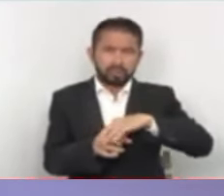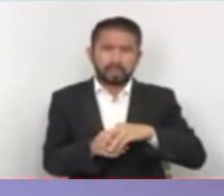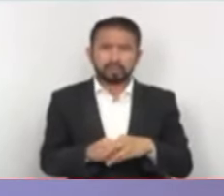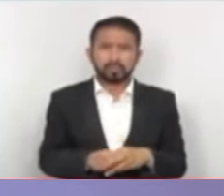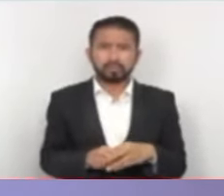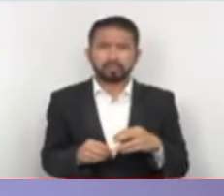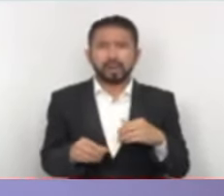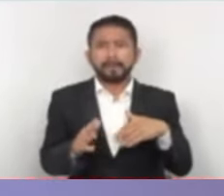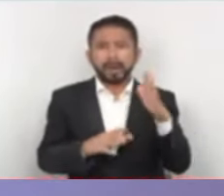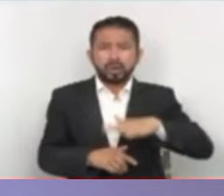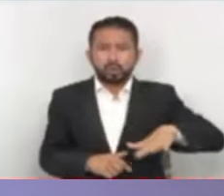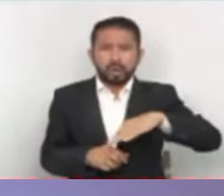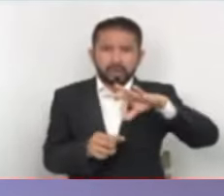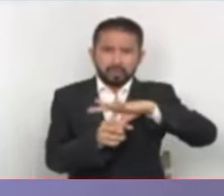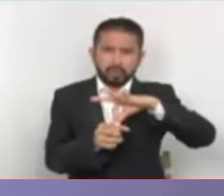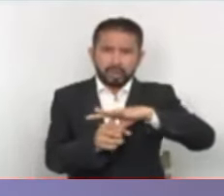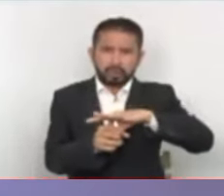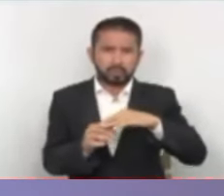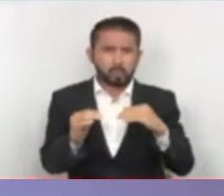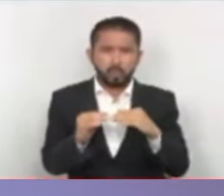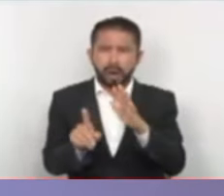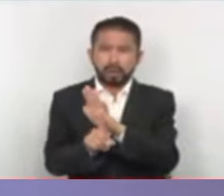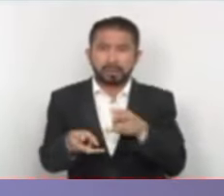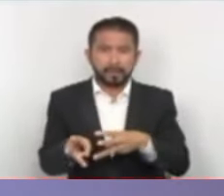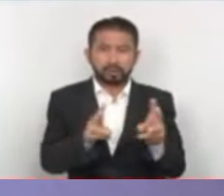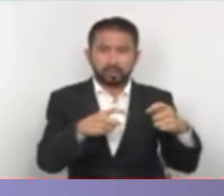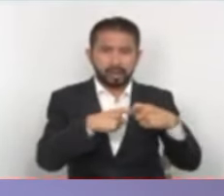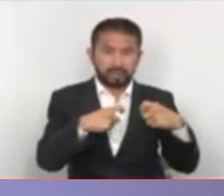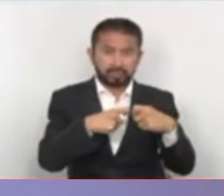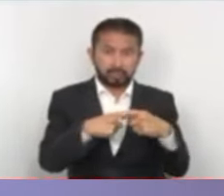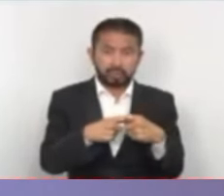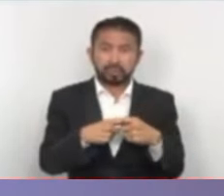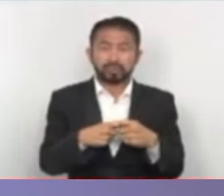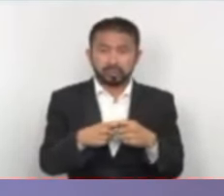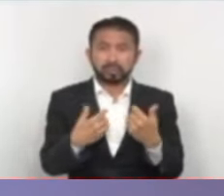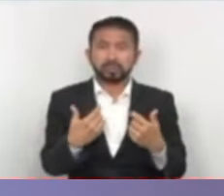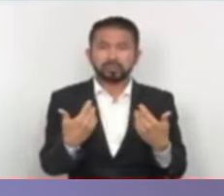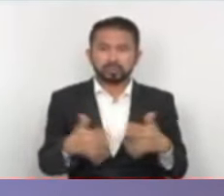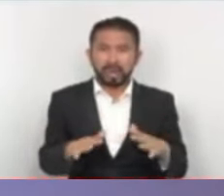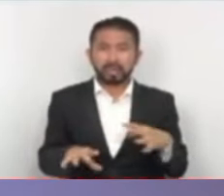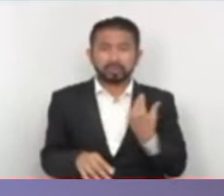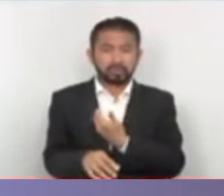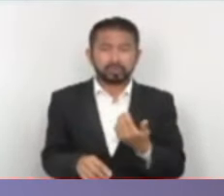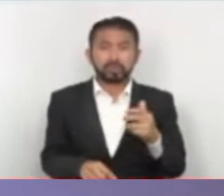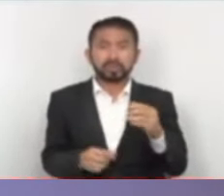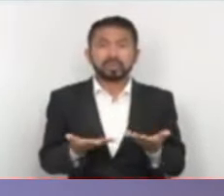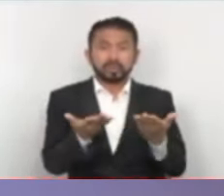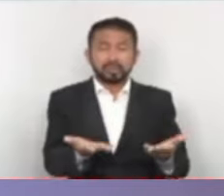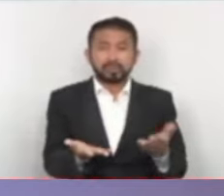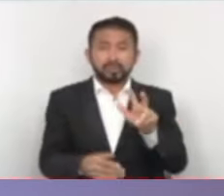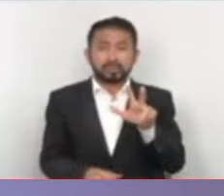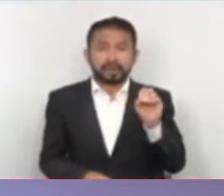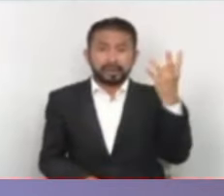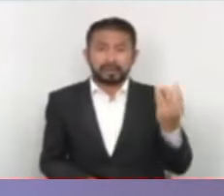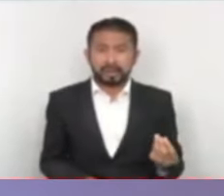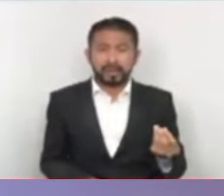centros de votación, como usted lo decía, métodos electrónicos. A pesar que nosotros dimos 30 días para que pudieran